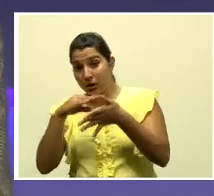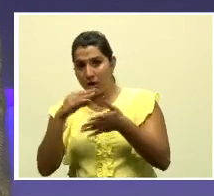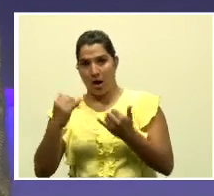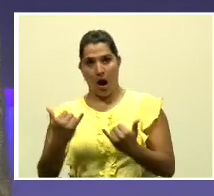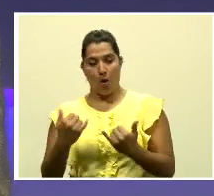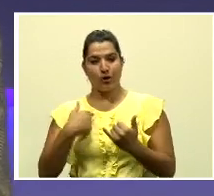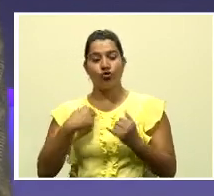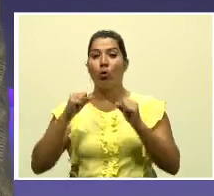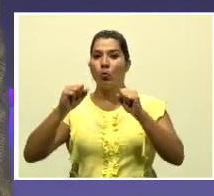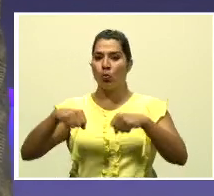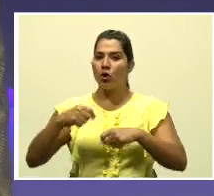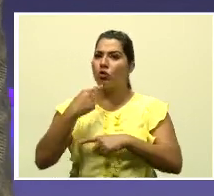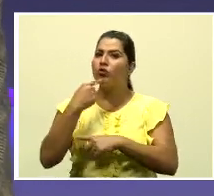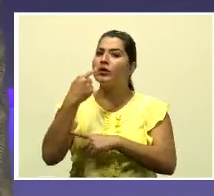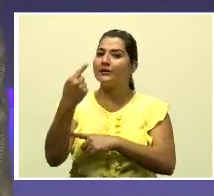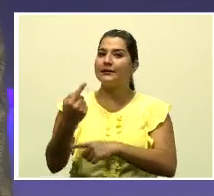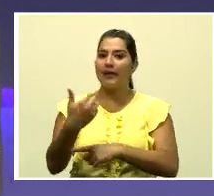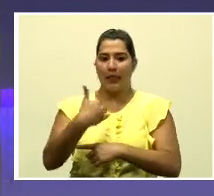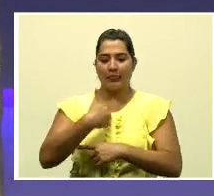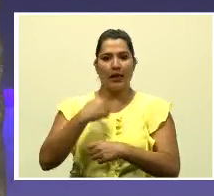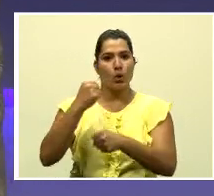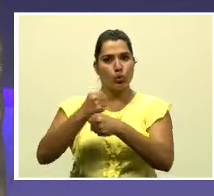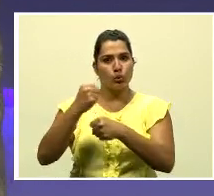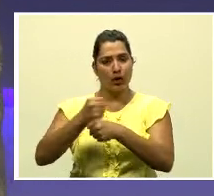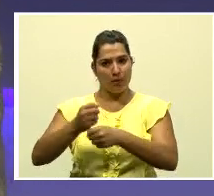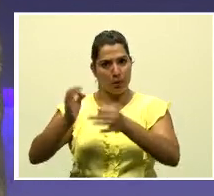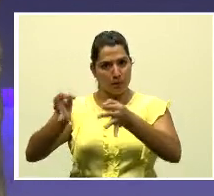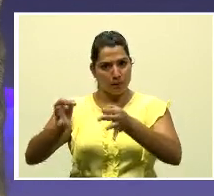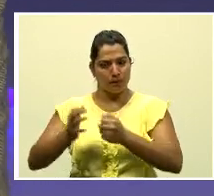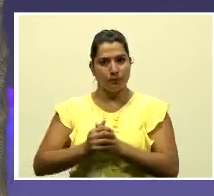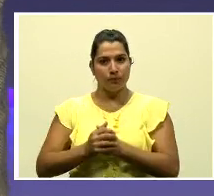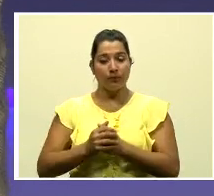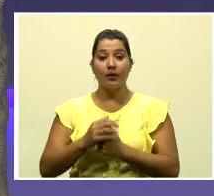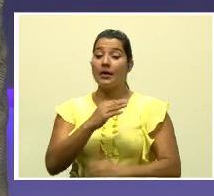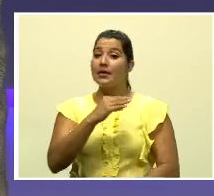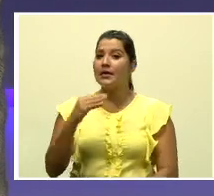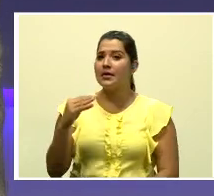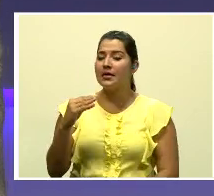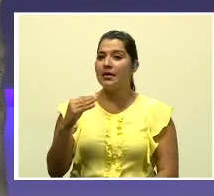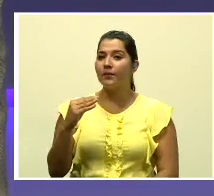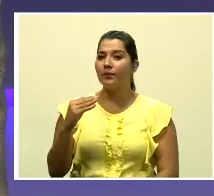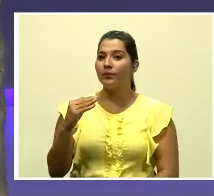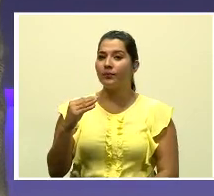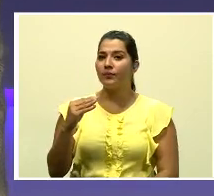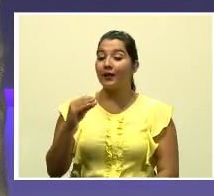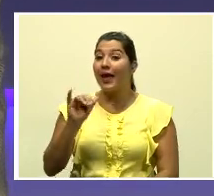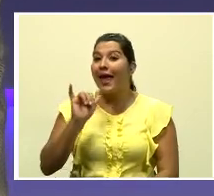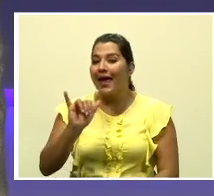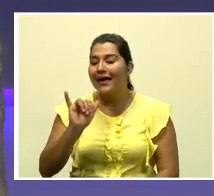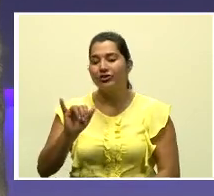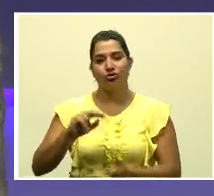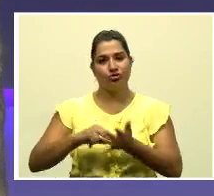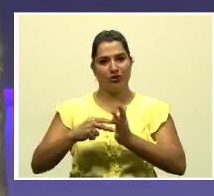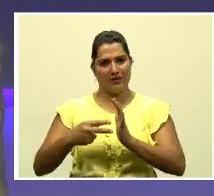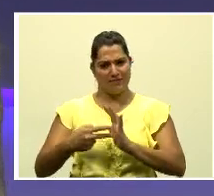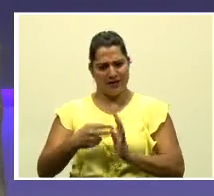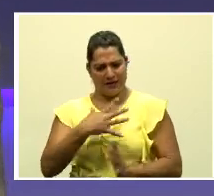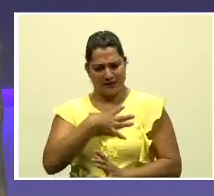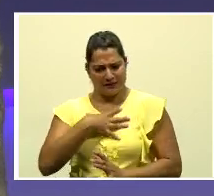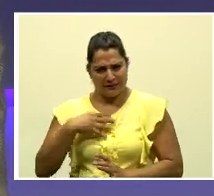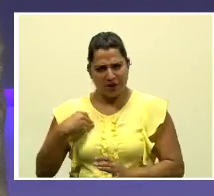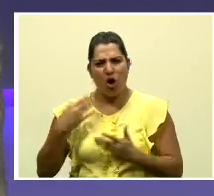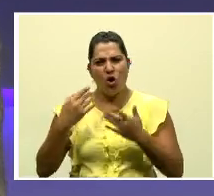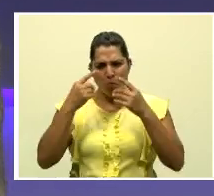decir que cuentan con un trabajo admirable. Y eso es la pasión, la